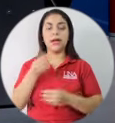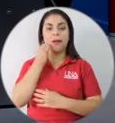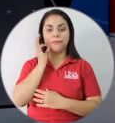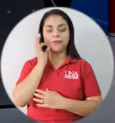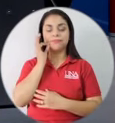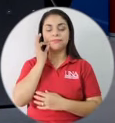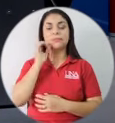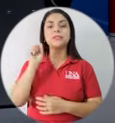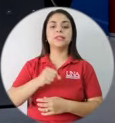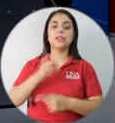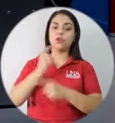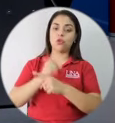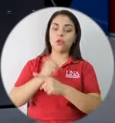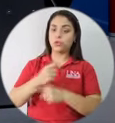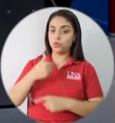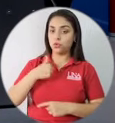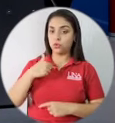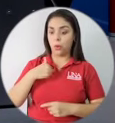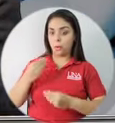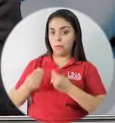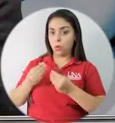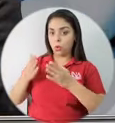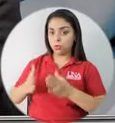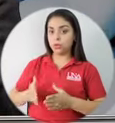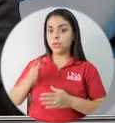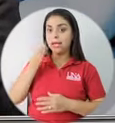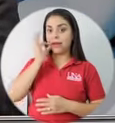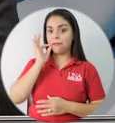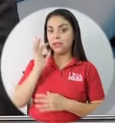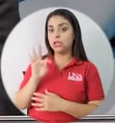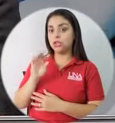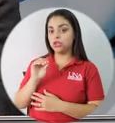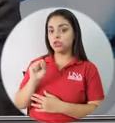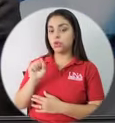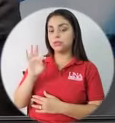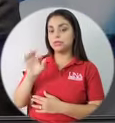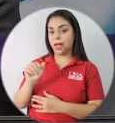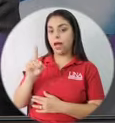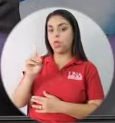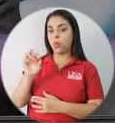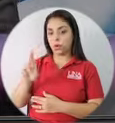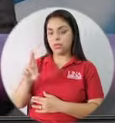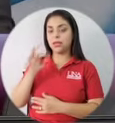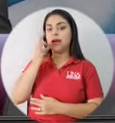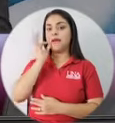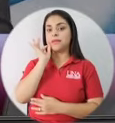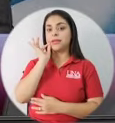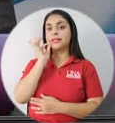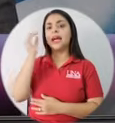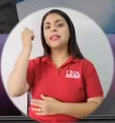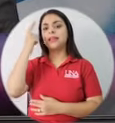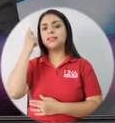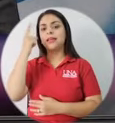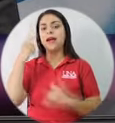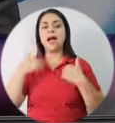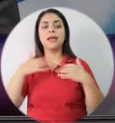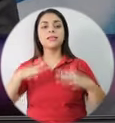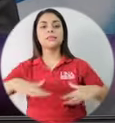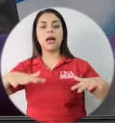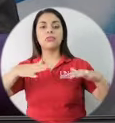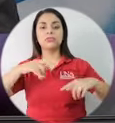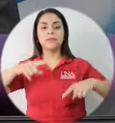El entender el mercado en el que yo estoy como productor de café, como tostador de café, el entender de que hay espacios diferenciados, siempre